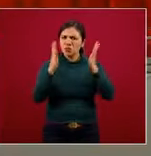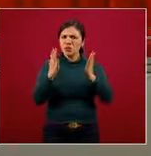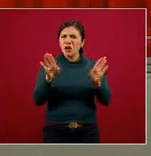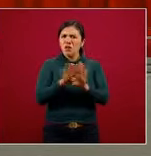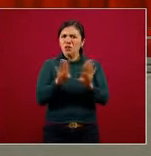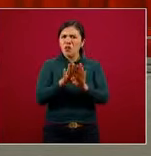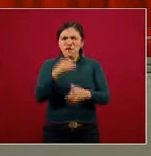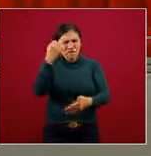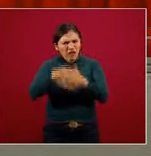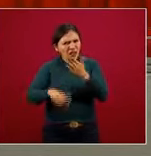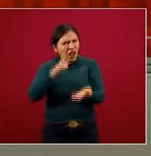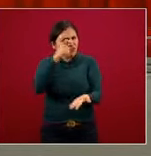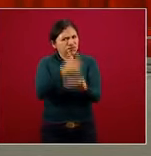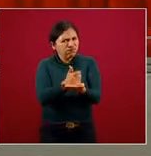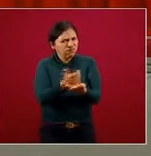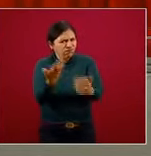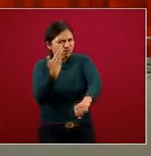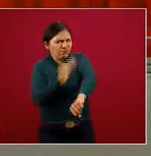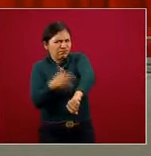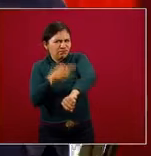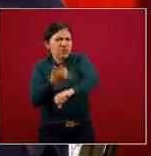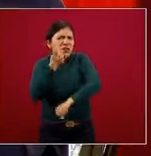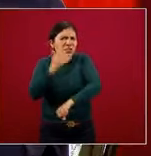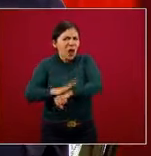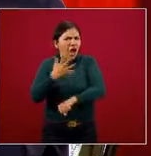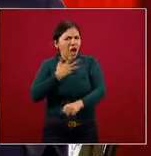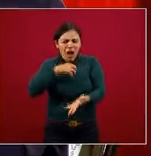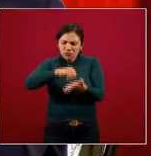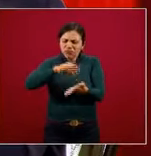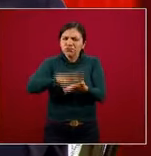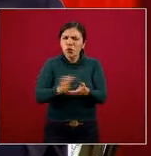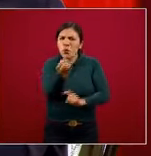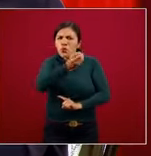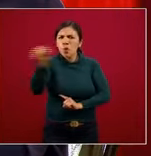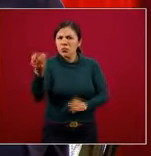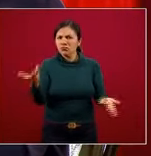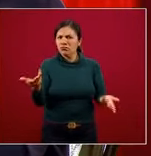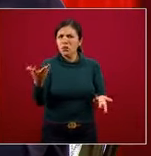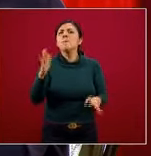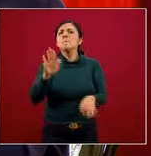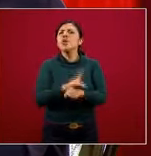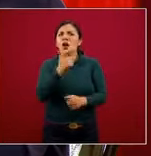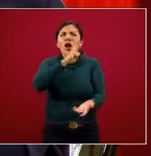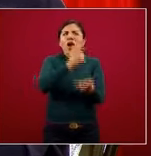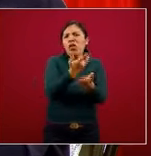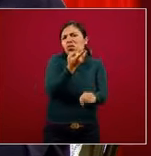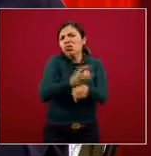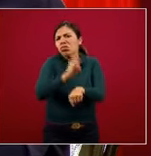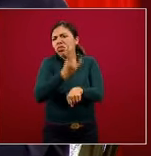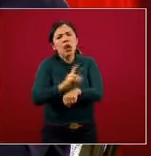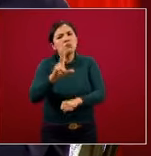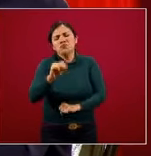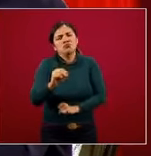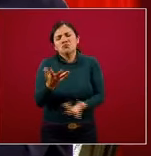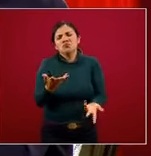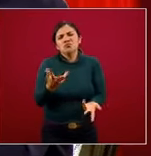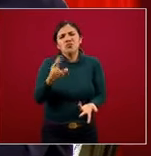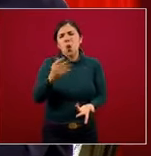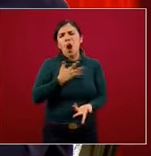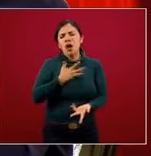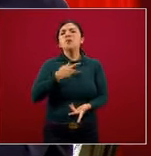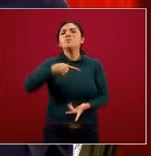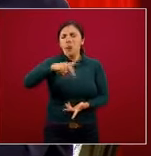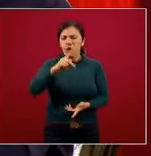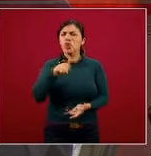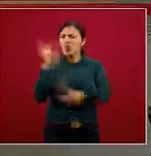pago de un proceso administrativo que está perfectamente bien establecido, cuando no hay ninguna razón para que así ocurra. Pero lo